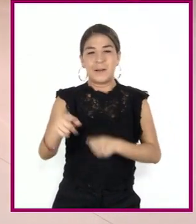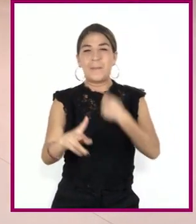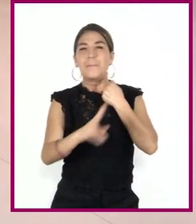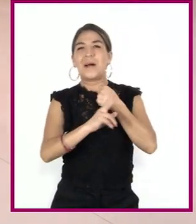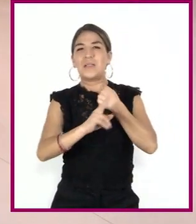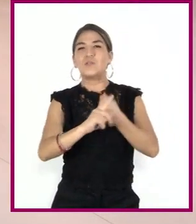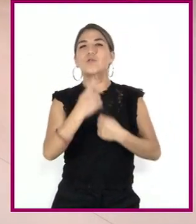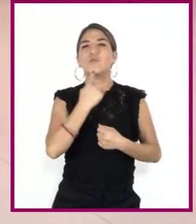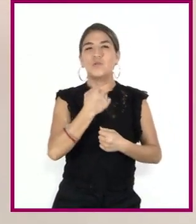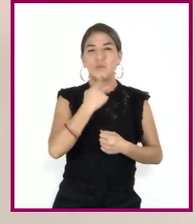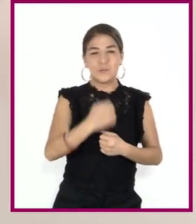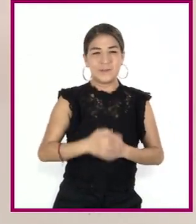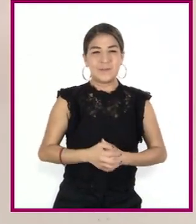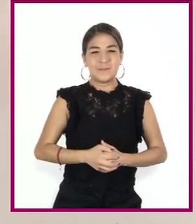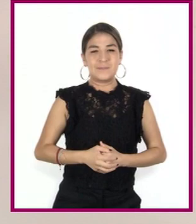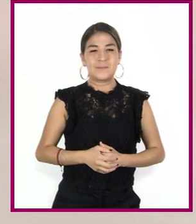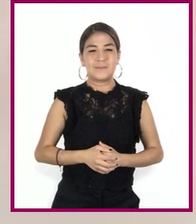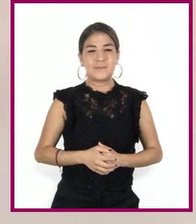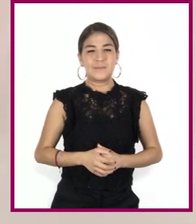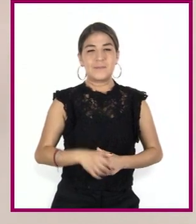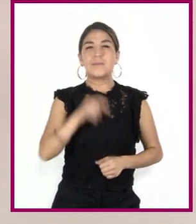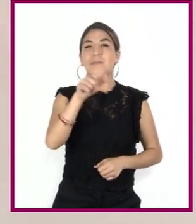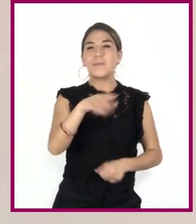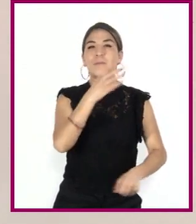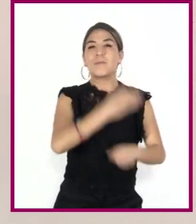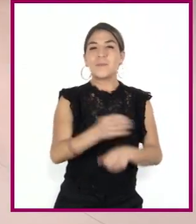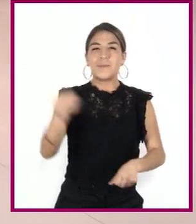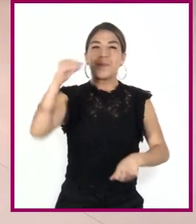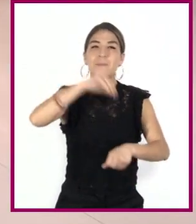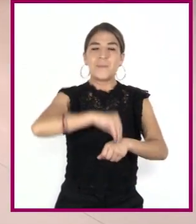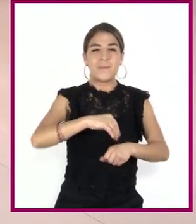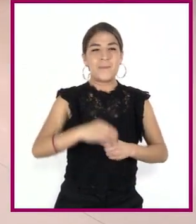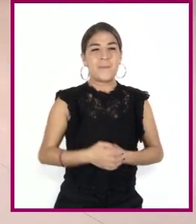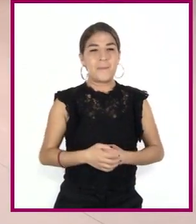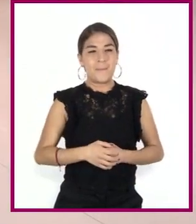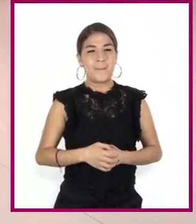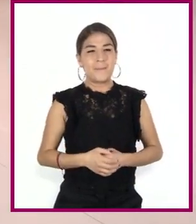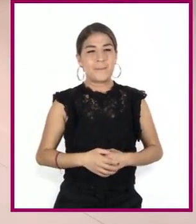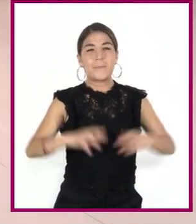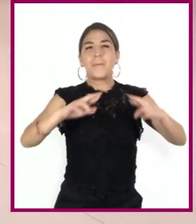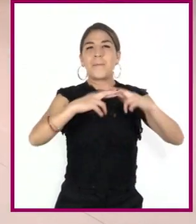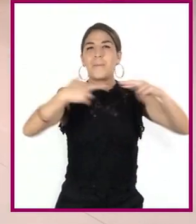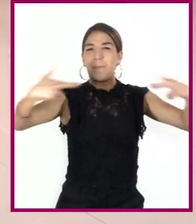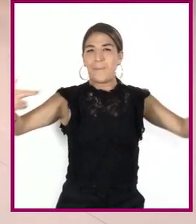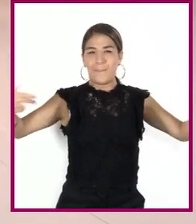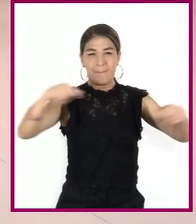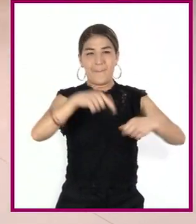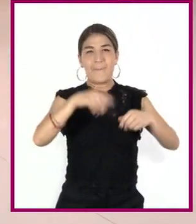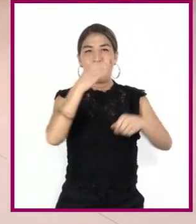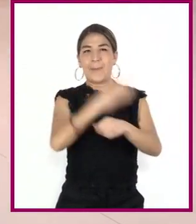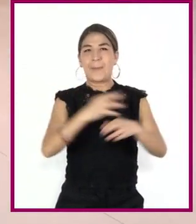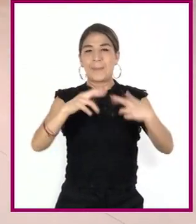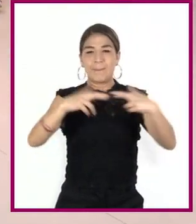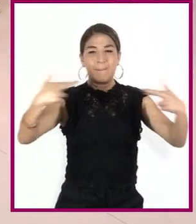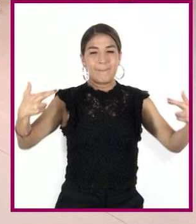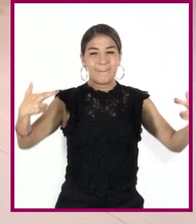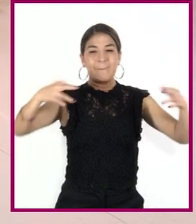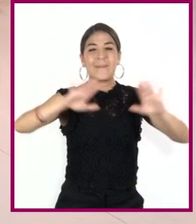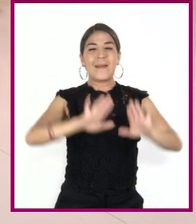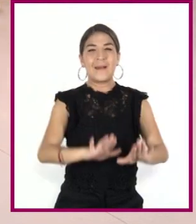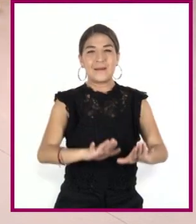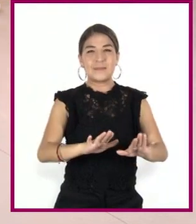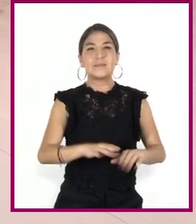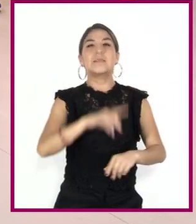rojo, se van a colocar las cuerdas. Las voy a colocar de este lado porque